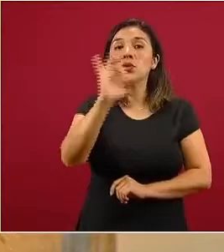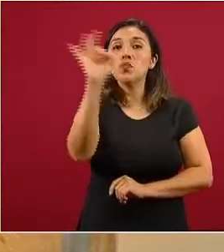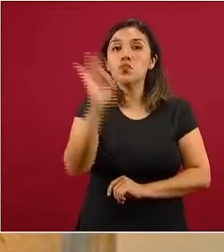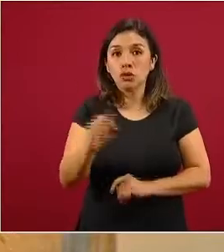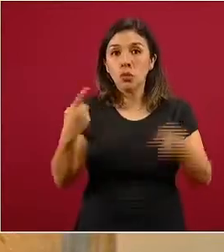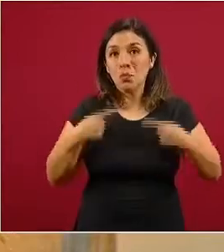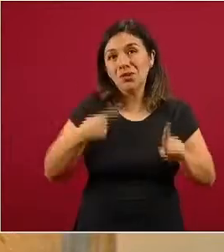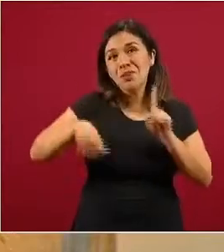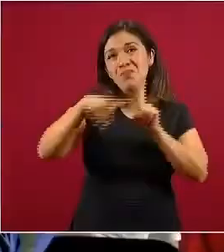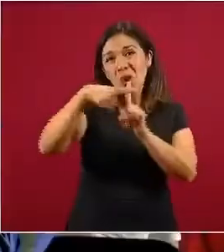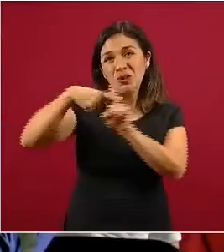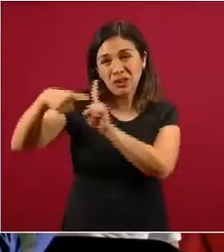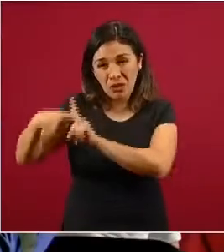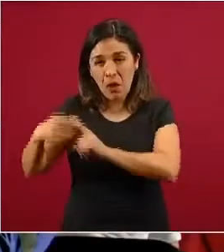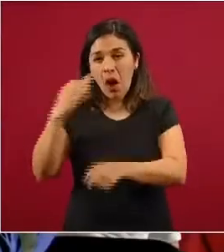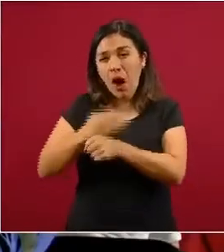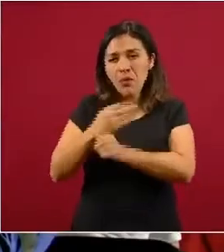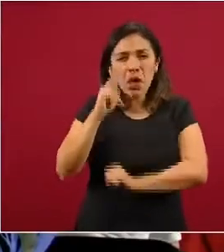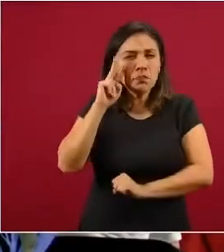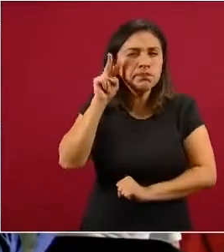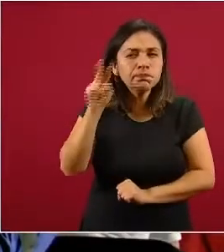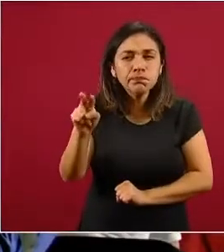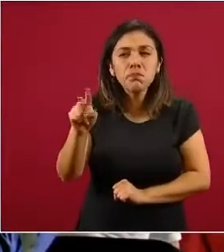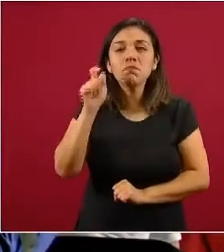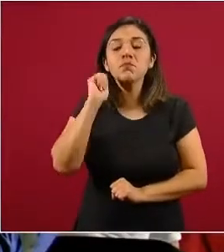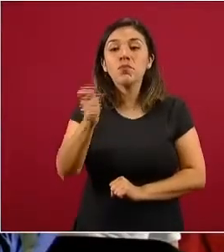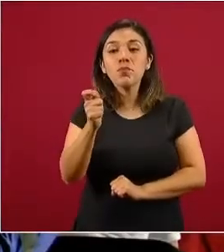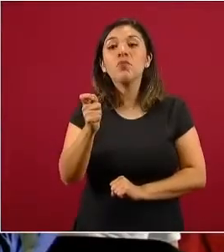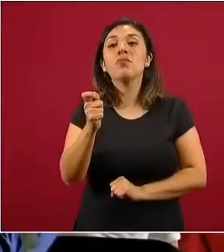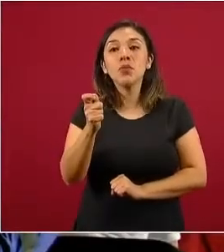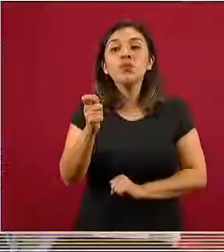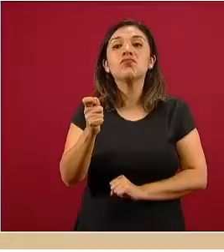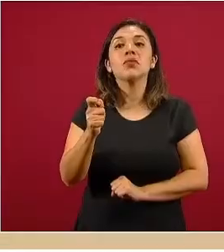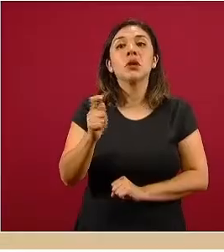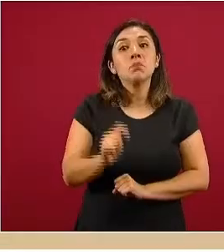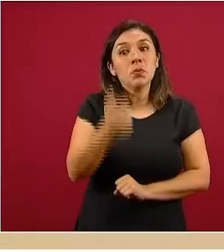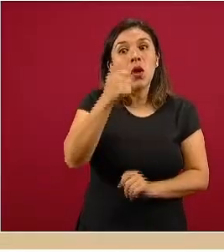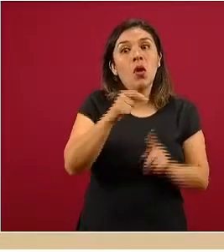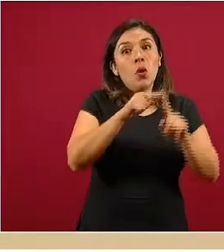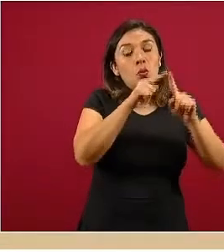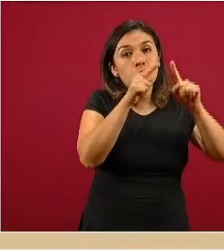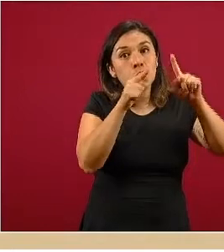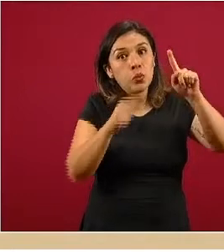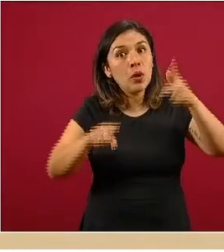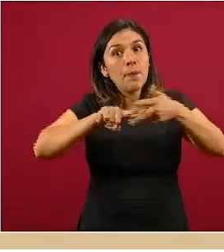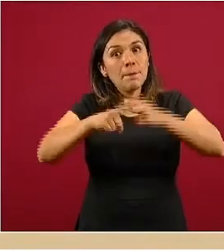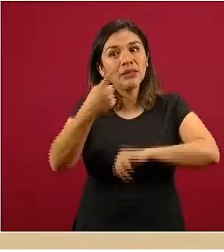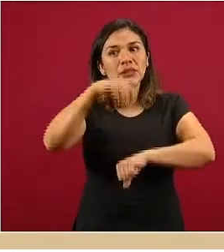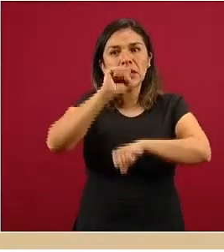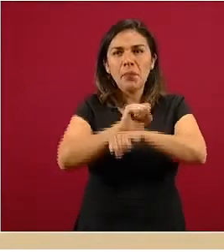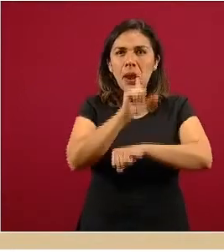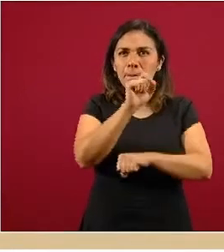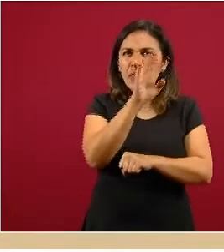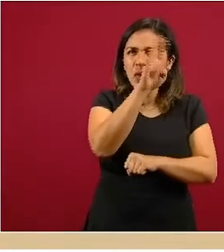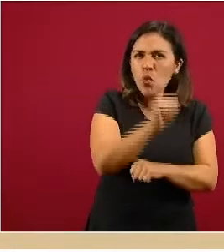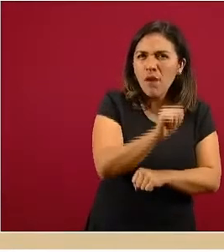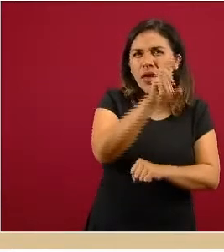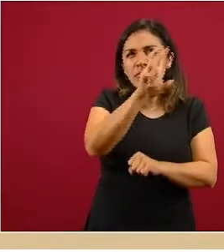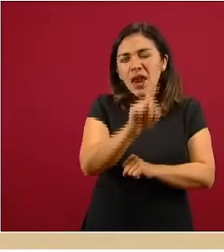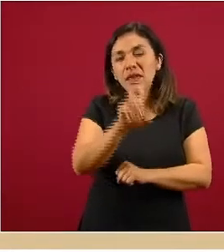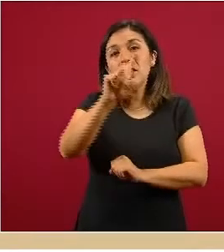Nueva fase en la que vivimos ahora, analizando y estimando el riesgo local en cada